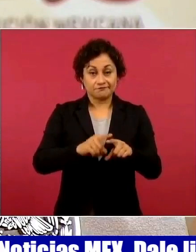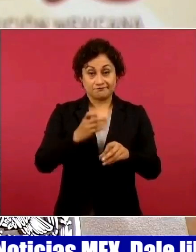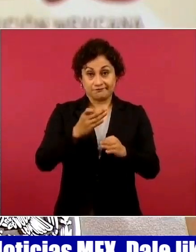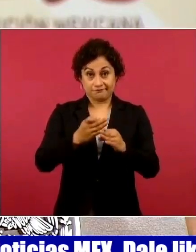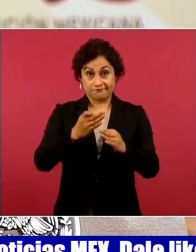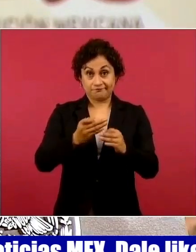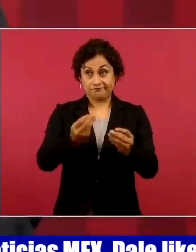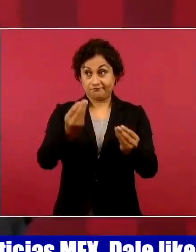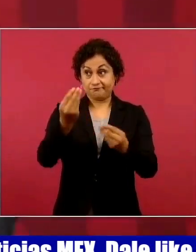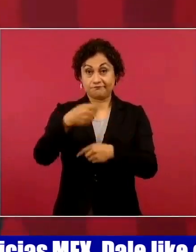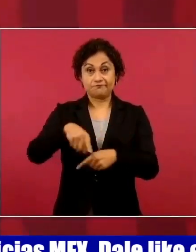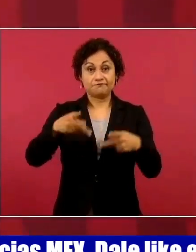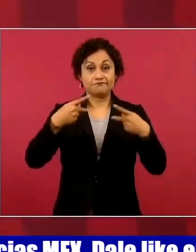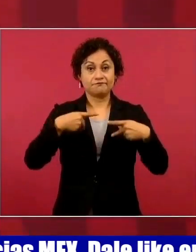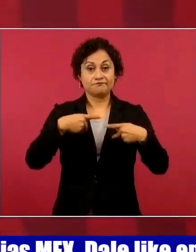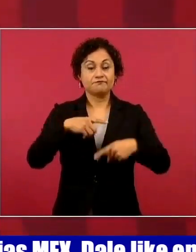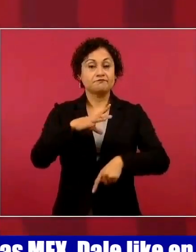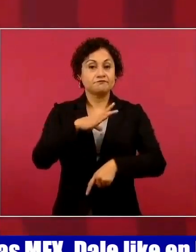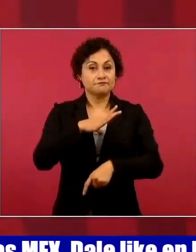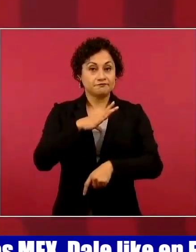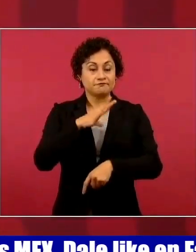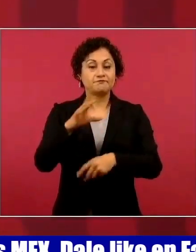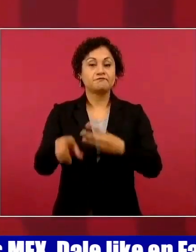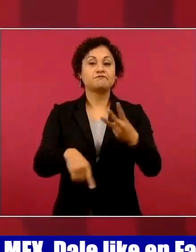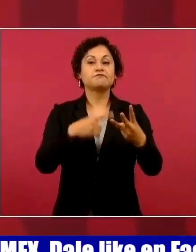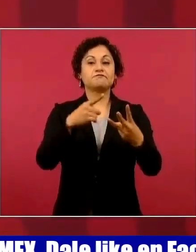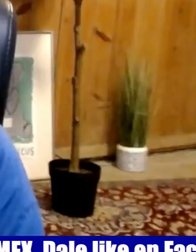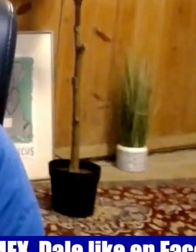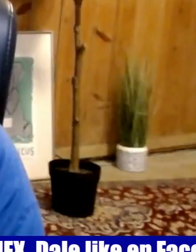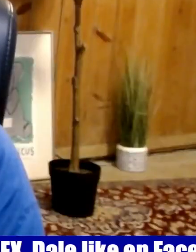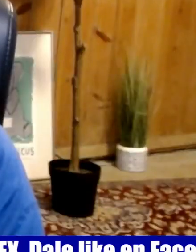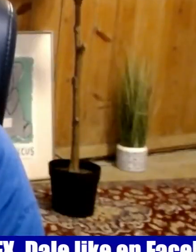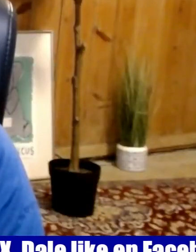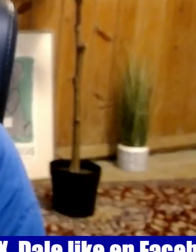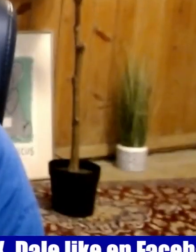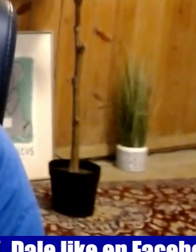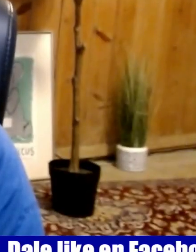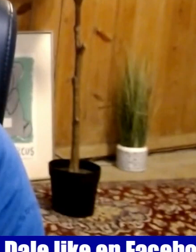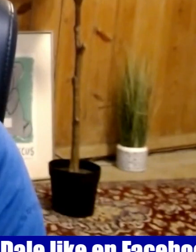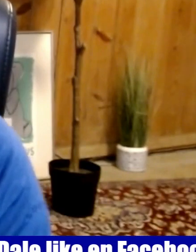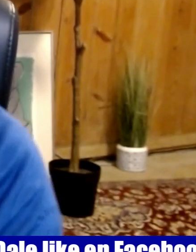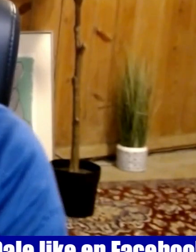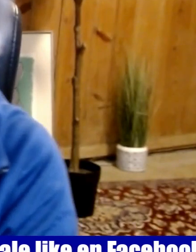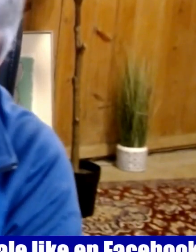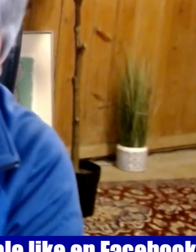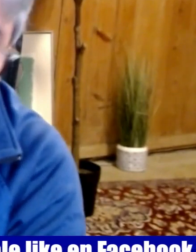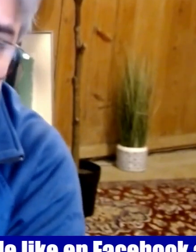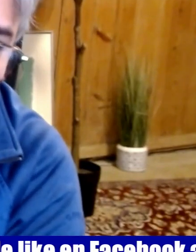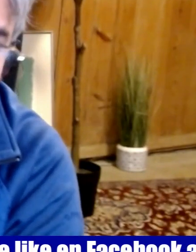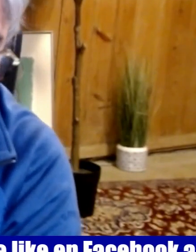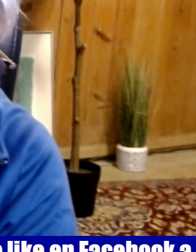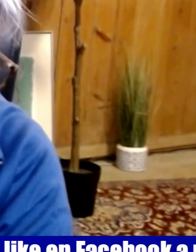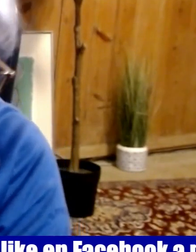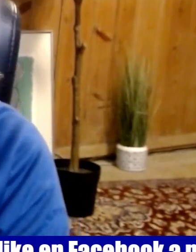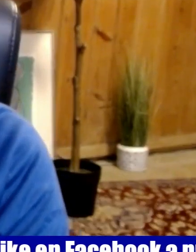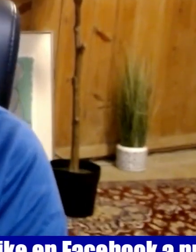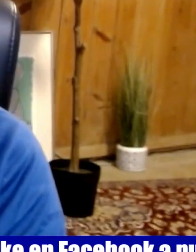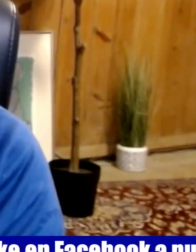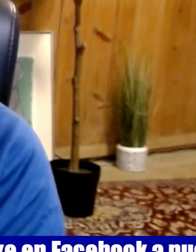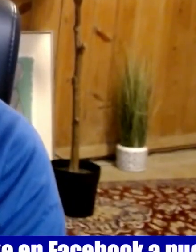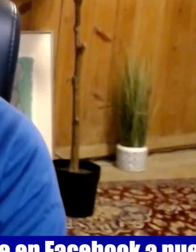Un reportero alza la voz, interrumpe la mañanera para preguntarle al presidente si con el documento que elaboraron los diplomáticos